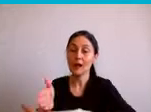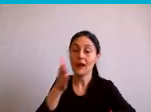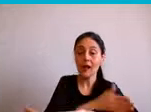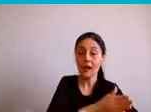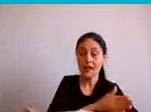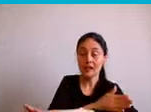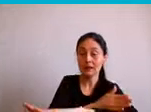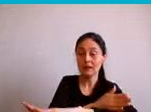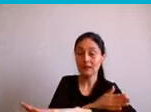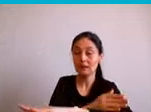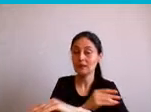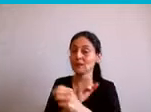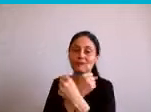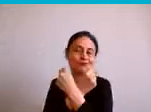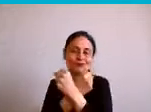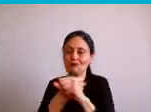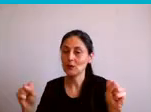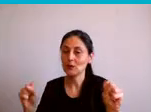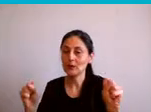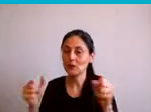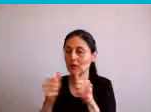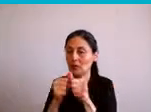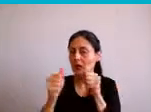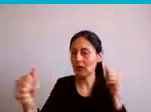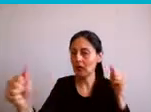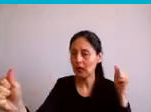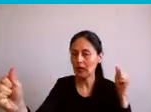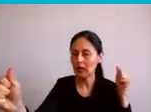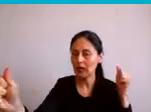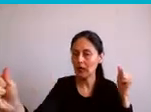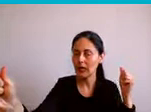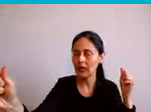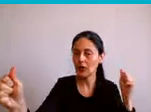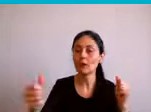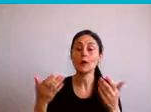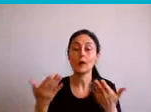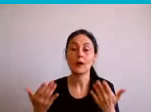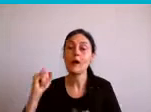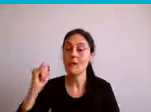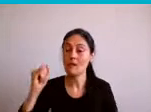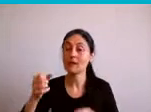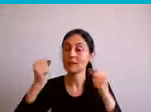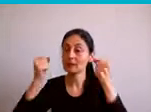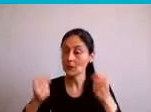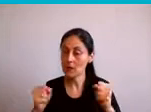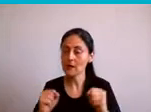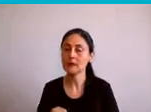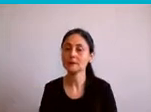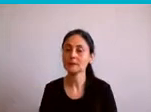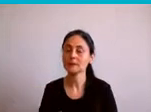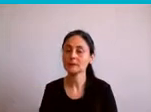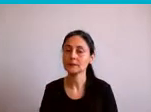de la lejanía en la que estábamos principalmente, y que nos permite tener ahí